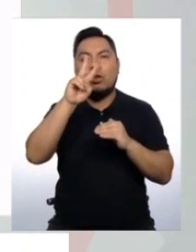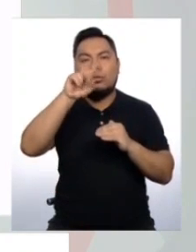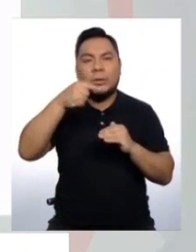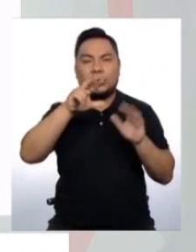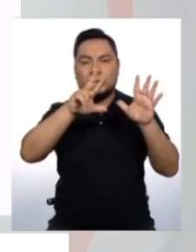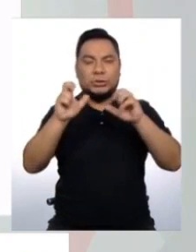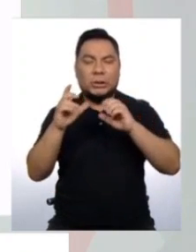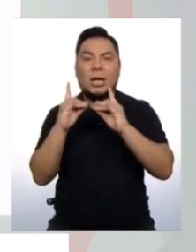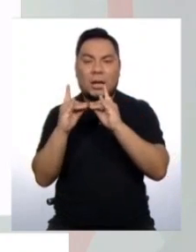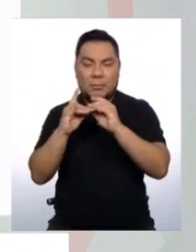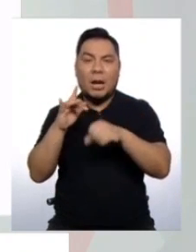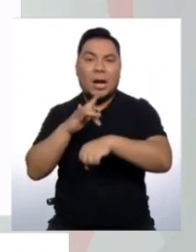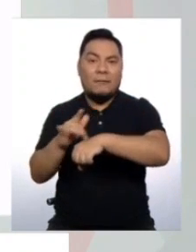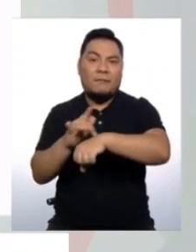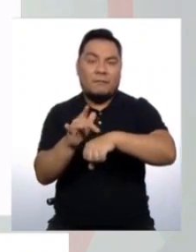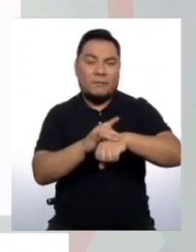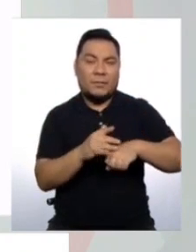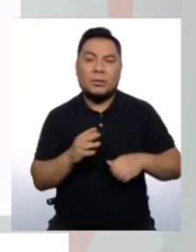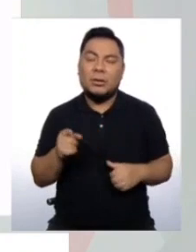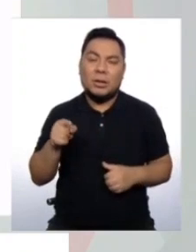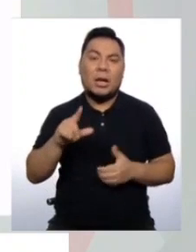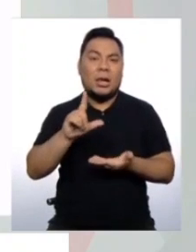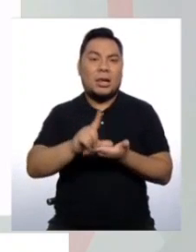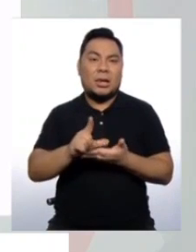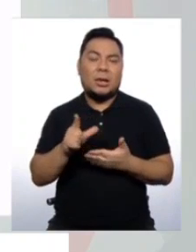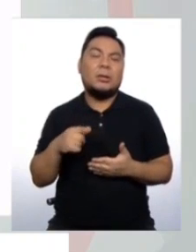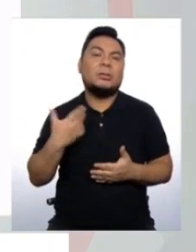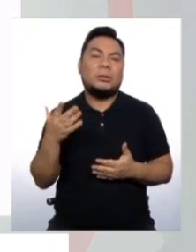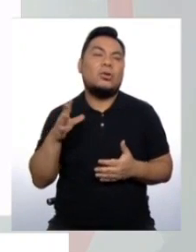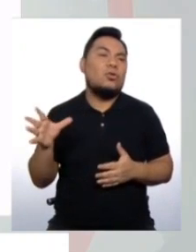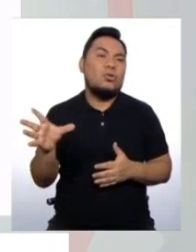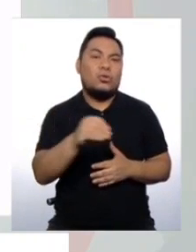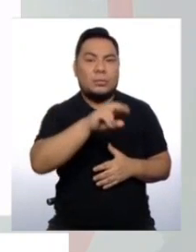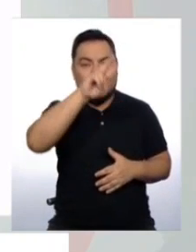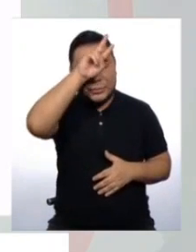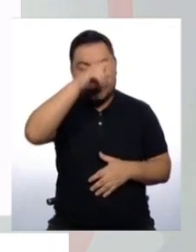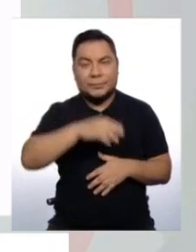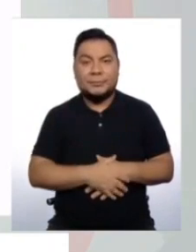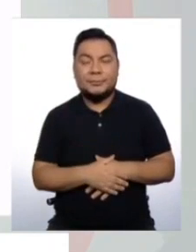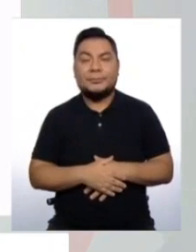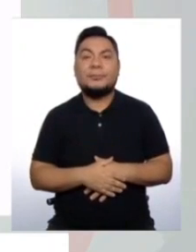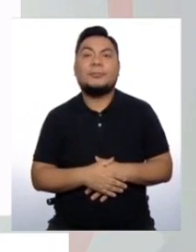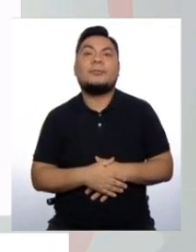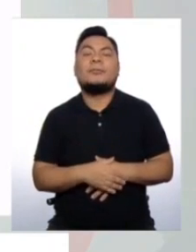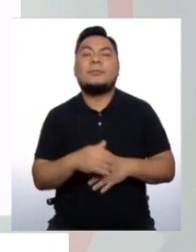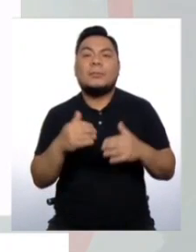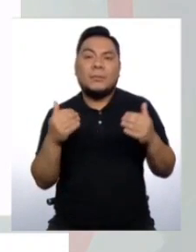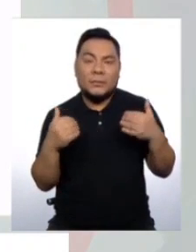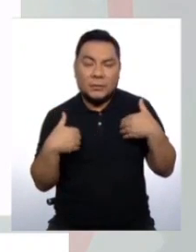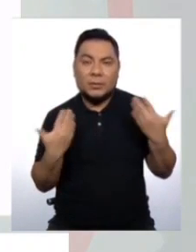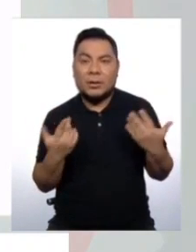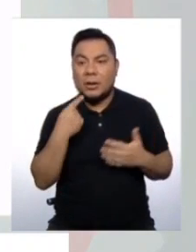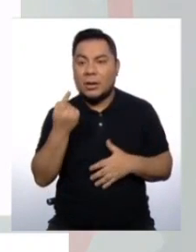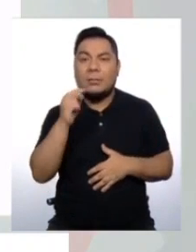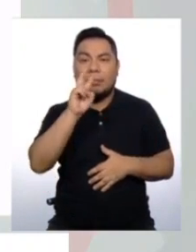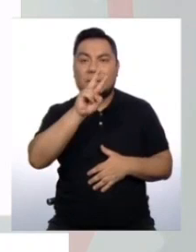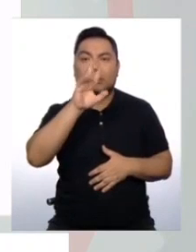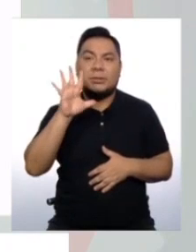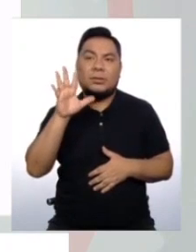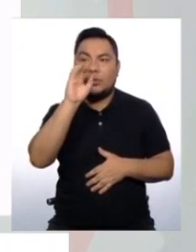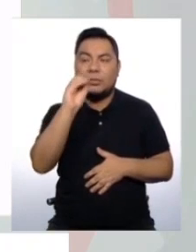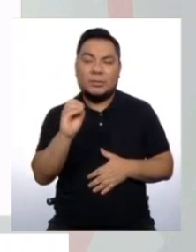camas en los hospitales de Lima y de las regiones del Perú. O sea, tenemos una holgura todavía del